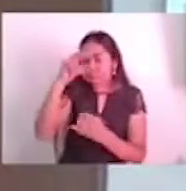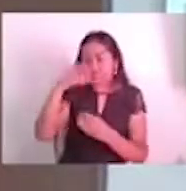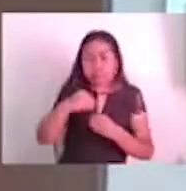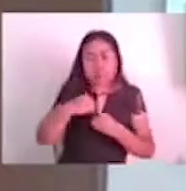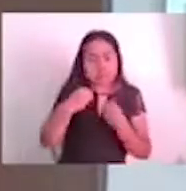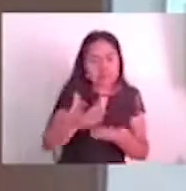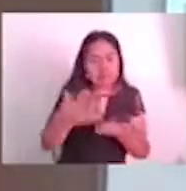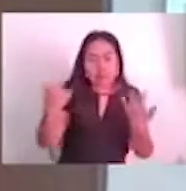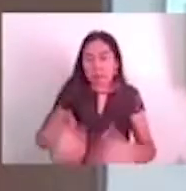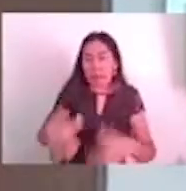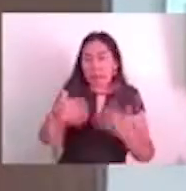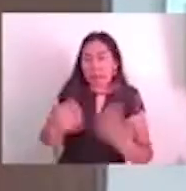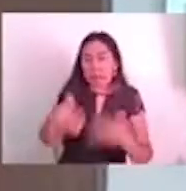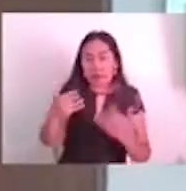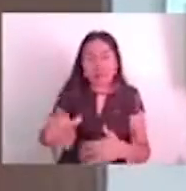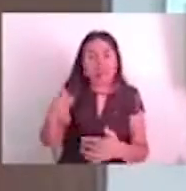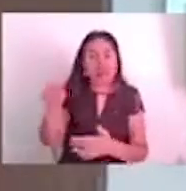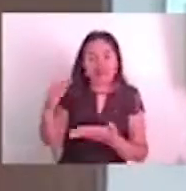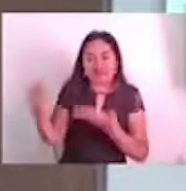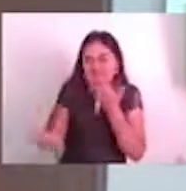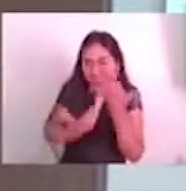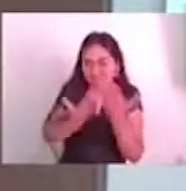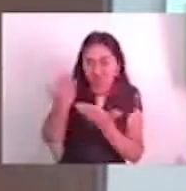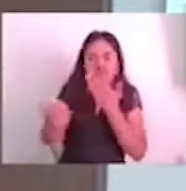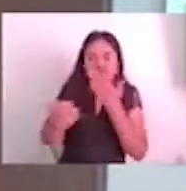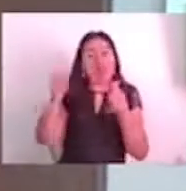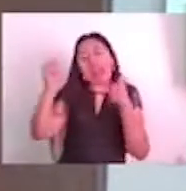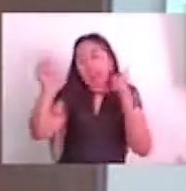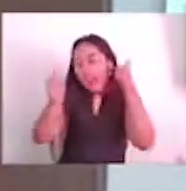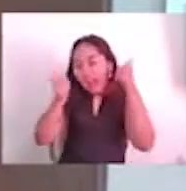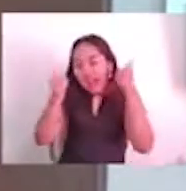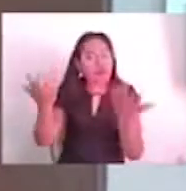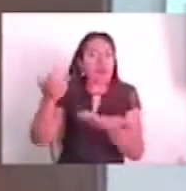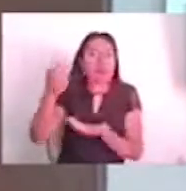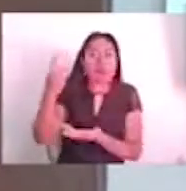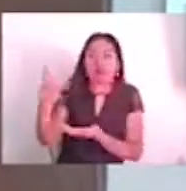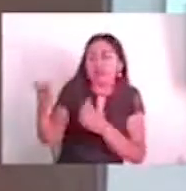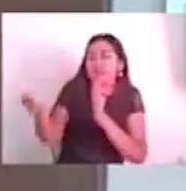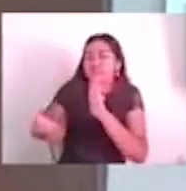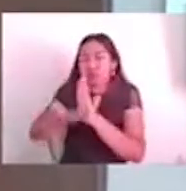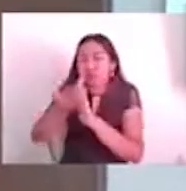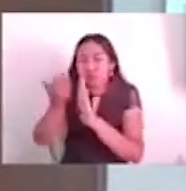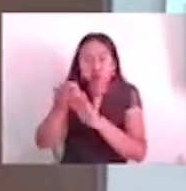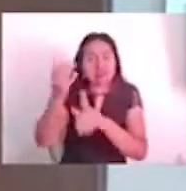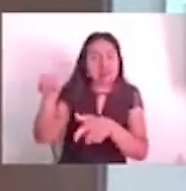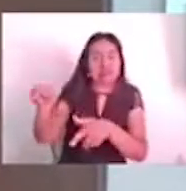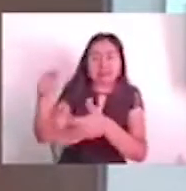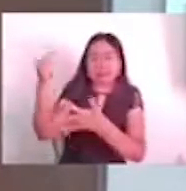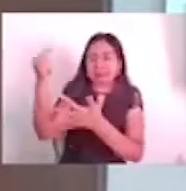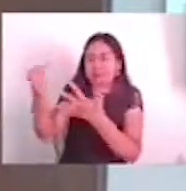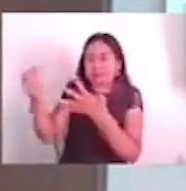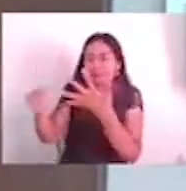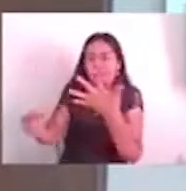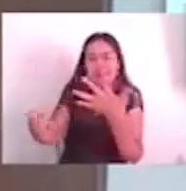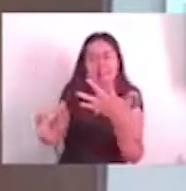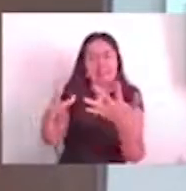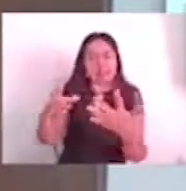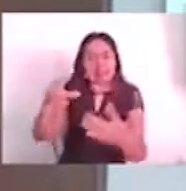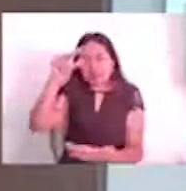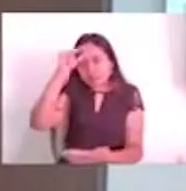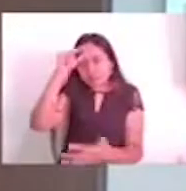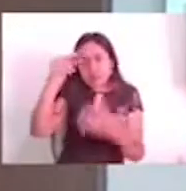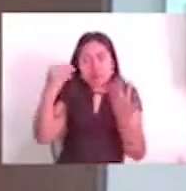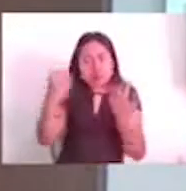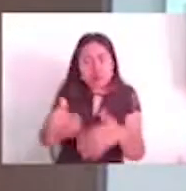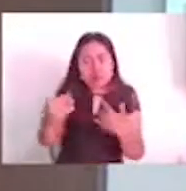propia multidisciplina, ¿no? Arqueólogo, arquitecto. Bueno, entonces hemos tenido unas